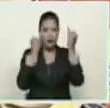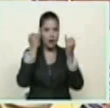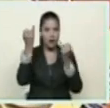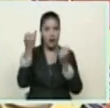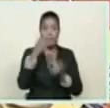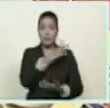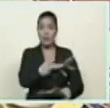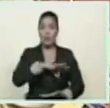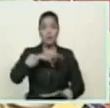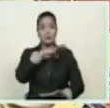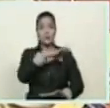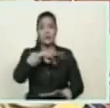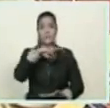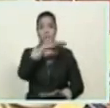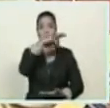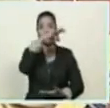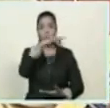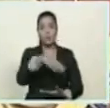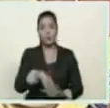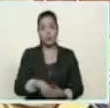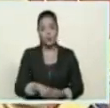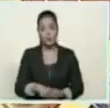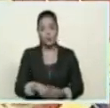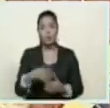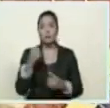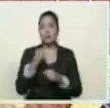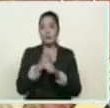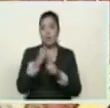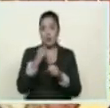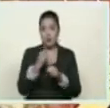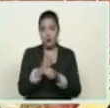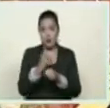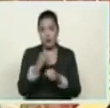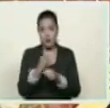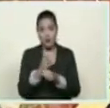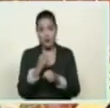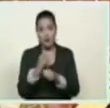el espíritu del legado